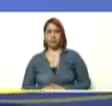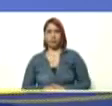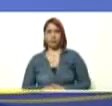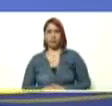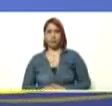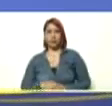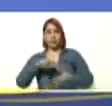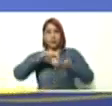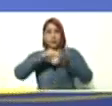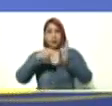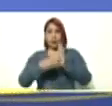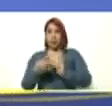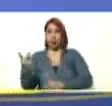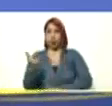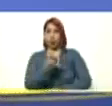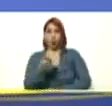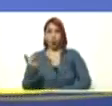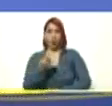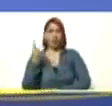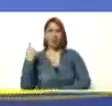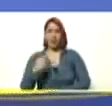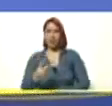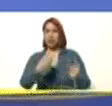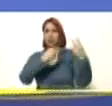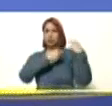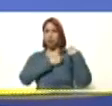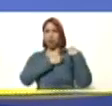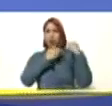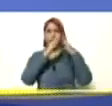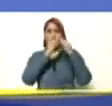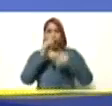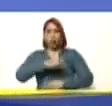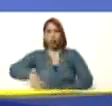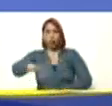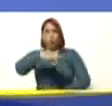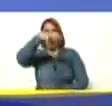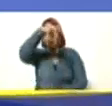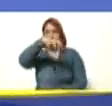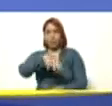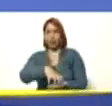Quiere decir que los dos tienen responsabilidad sobre todo el territorio y toda la población.